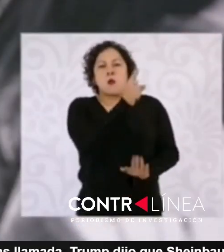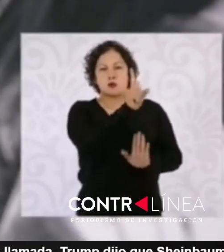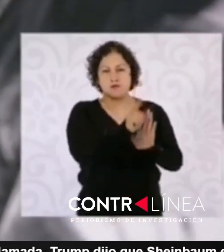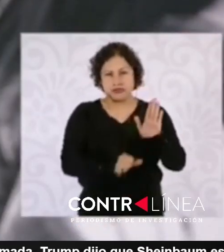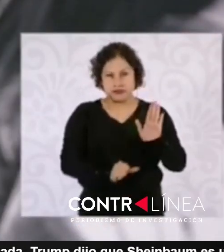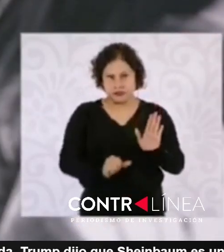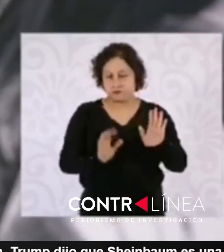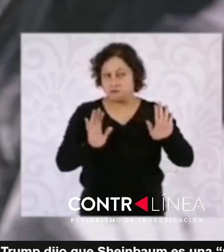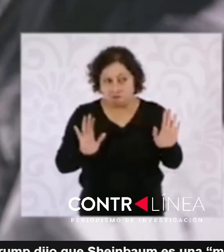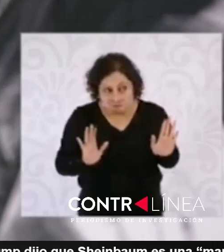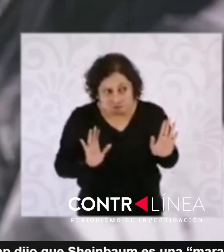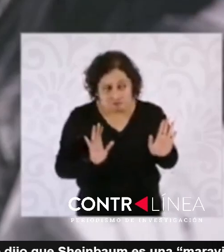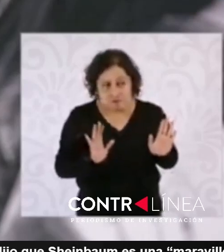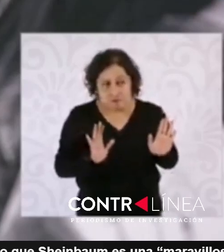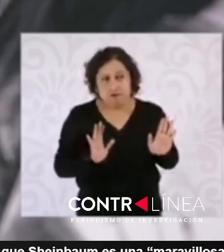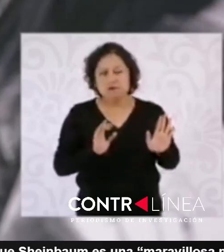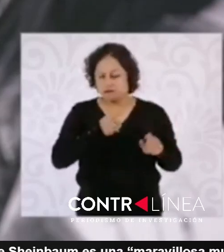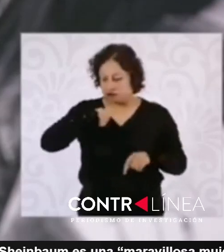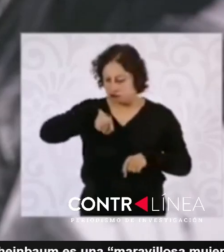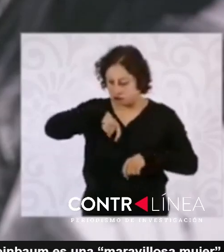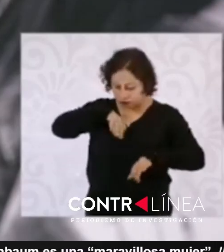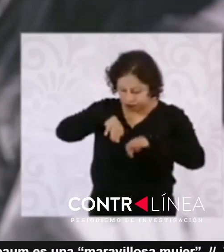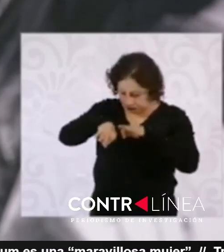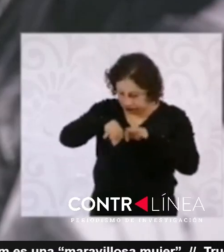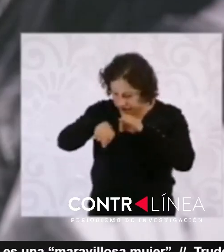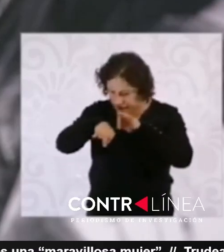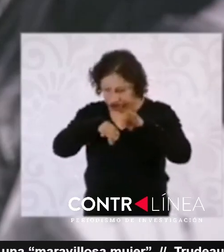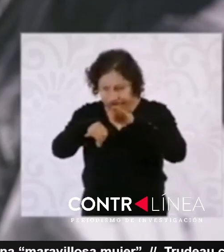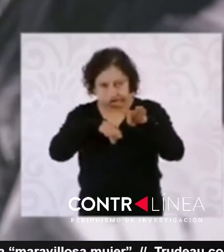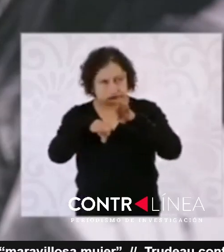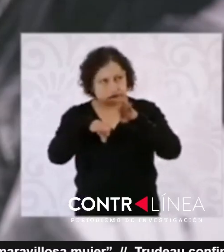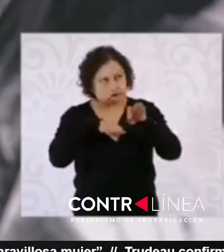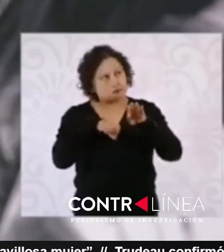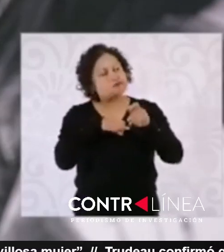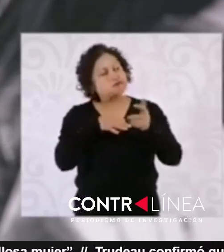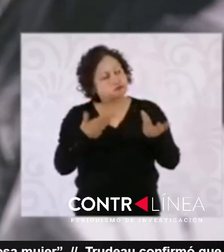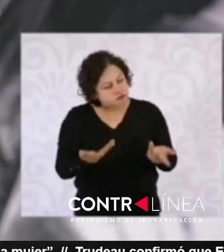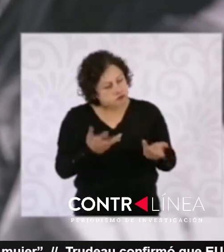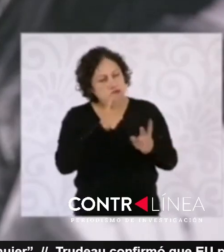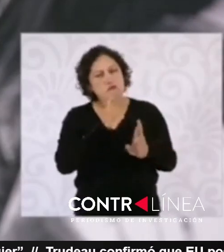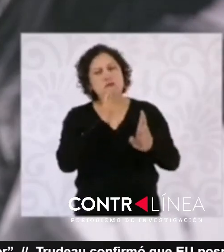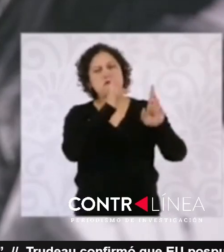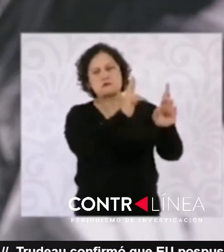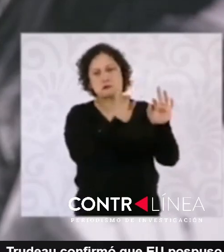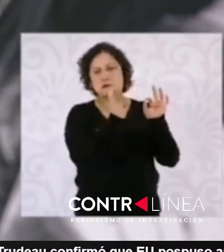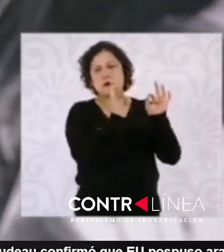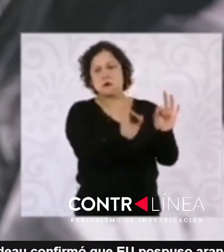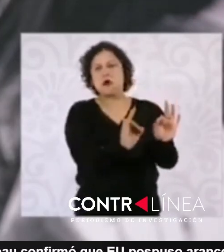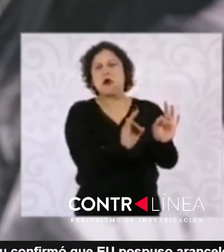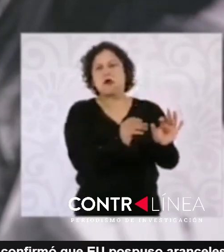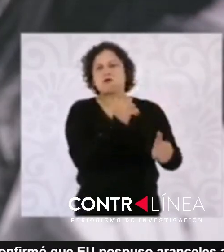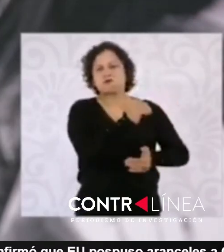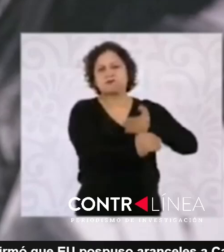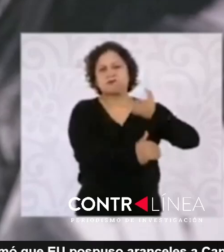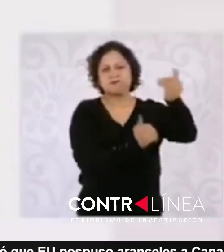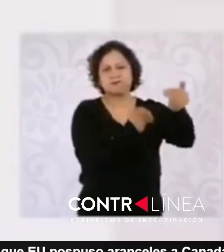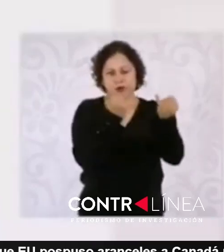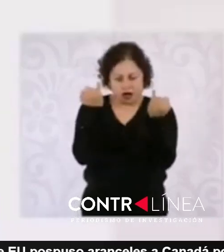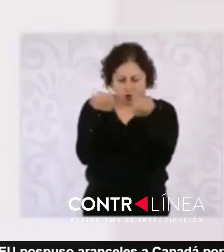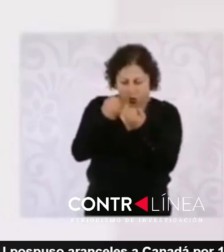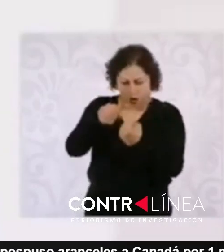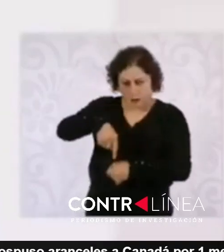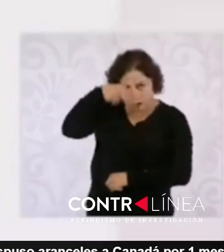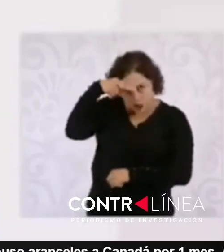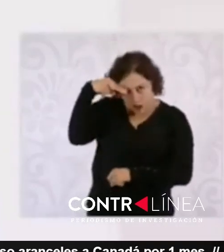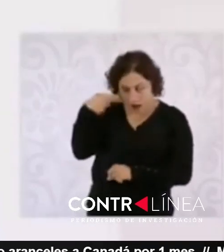mes vamos a poder dar resultados, buenos resultados a su pueblo, buenos resultados al pueblo de México,